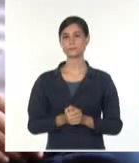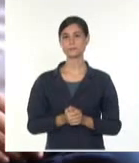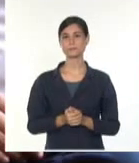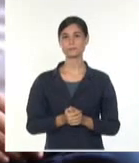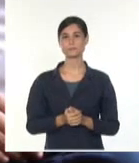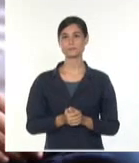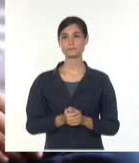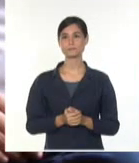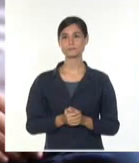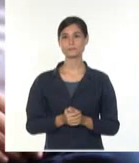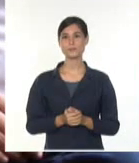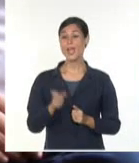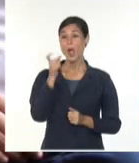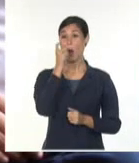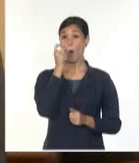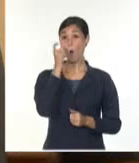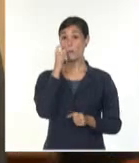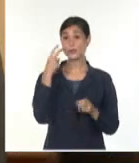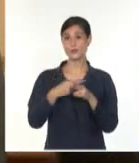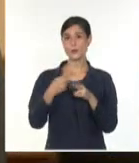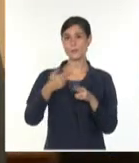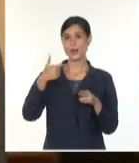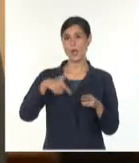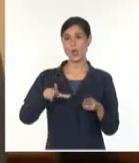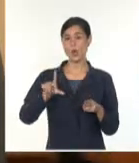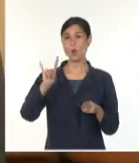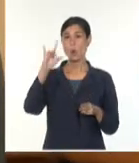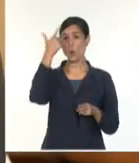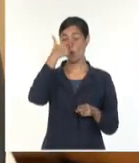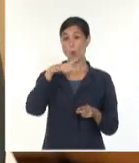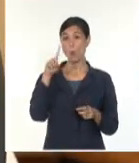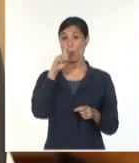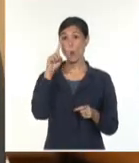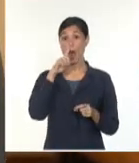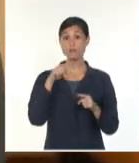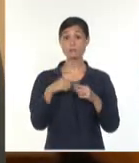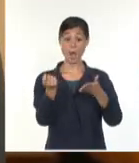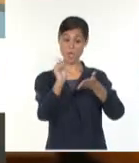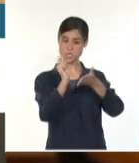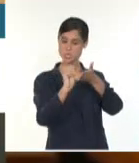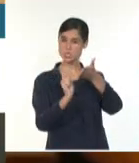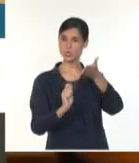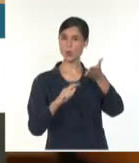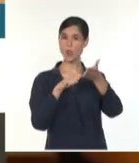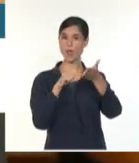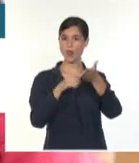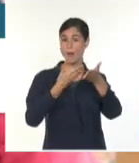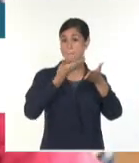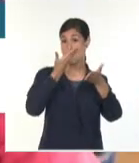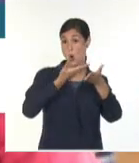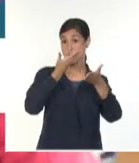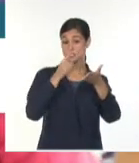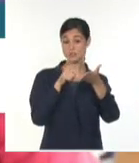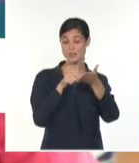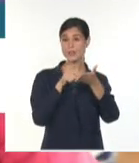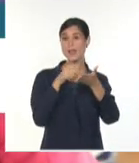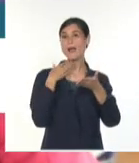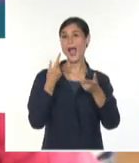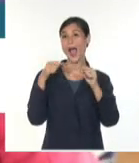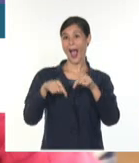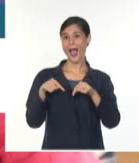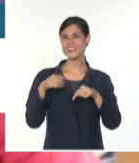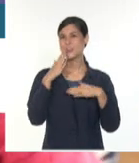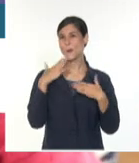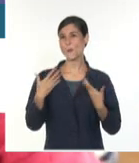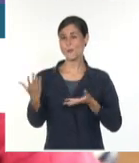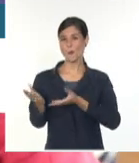poeta Juan Cristóbal npoles Fajardo escritores tuneros lo recordaron hoy en los espacios catauro de la décima y la fiesta